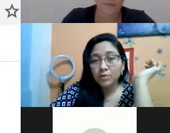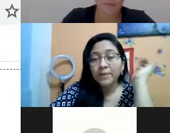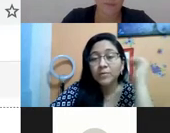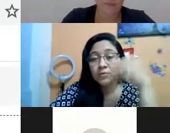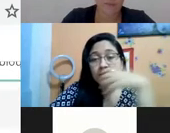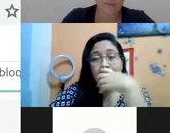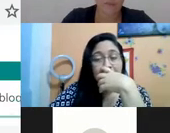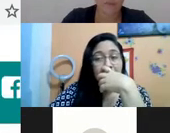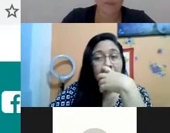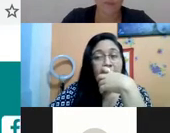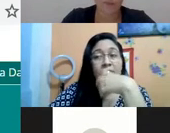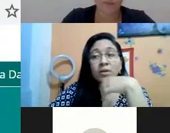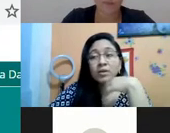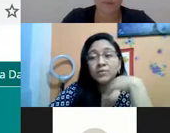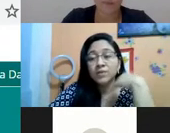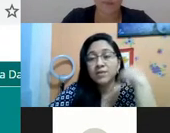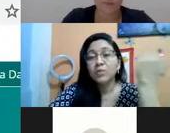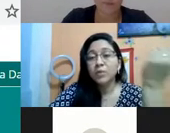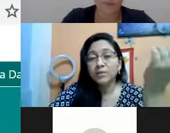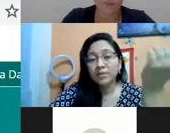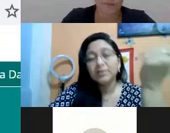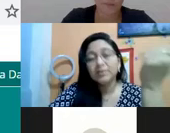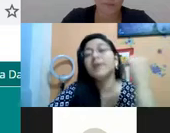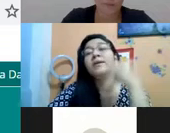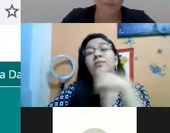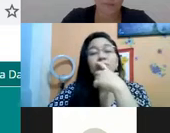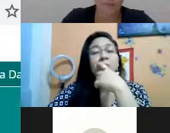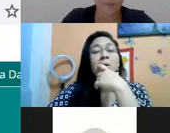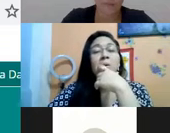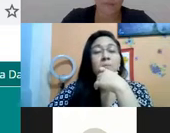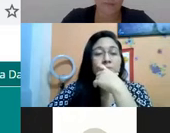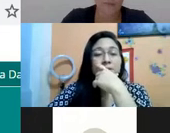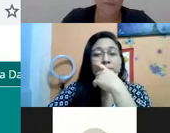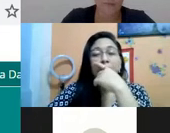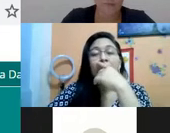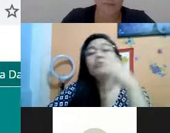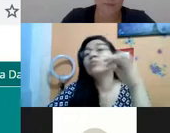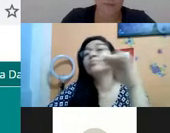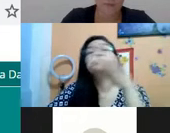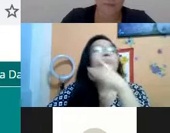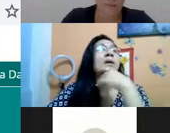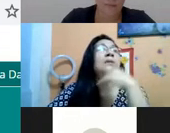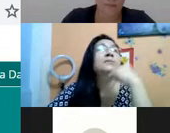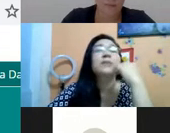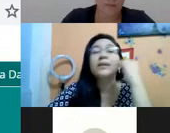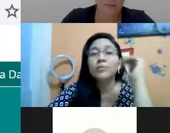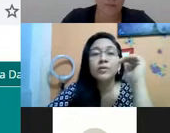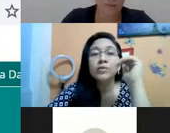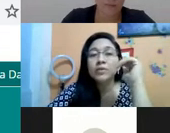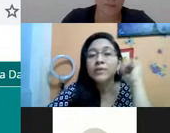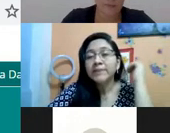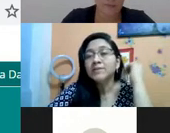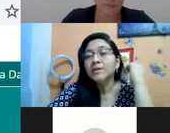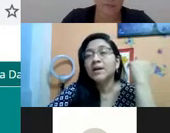si no hay preguntas, entiendo que ya ustedes se encuentran trabajando, ¿sí? Probando. Les